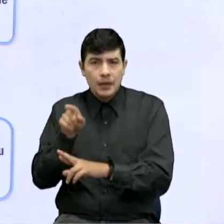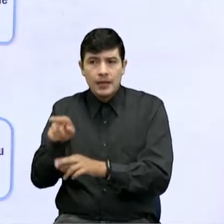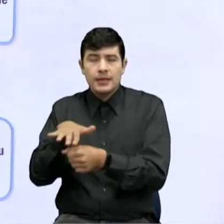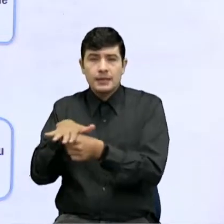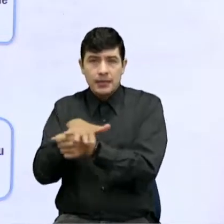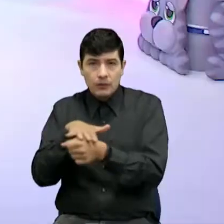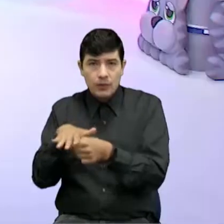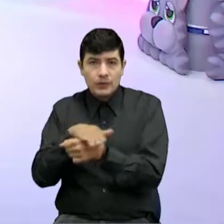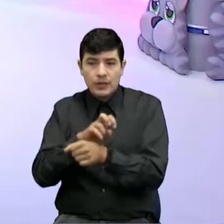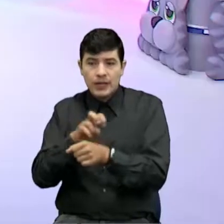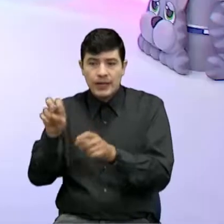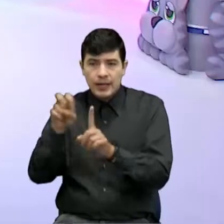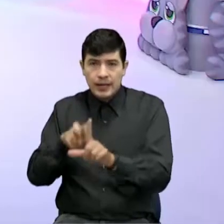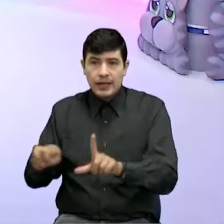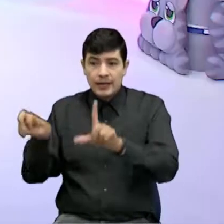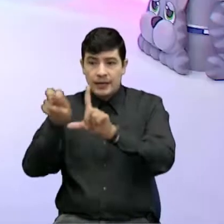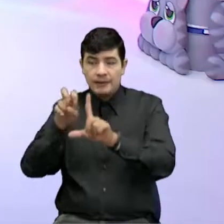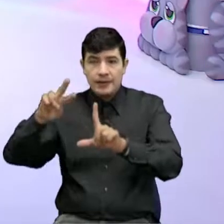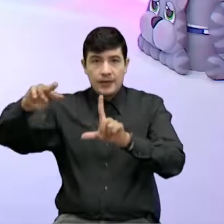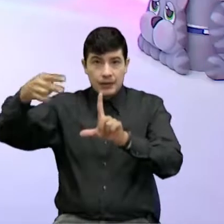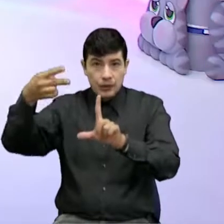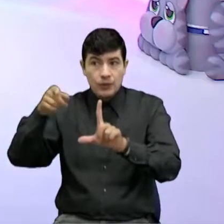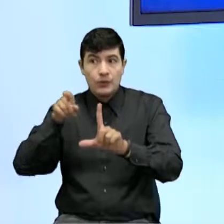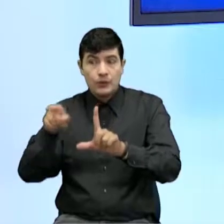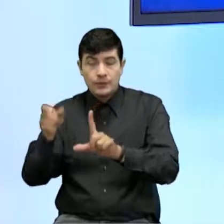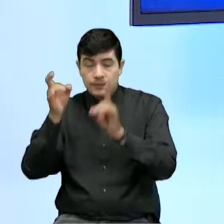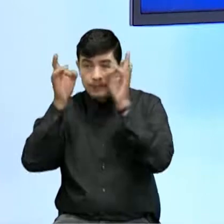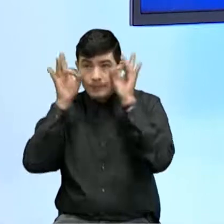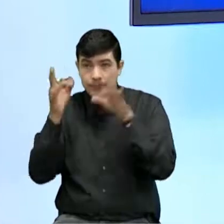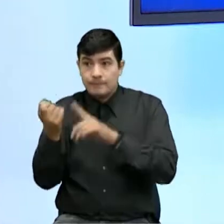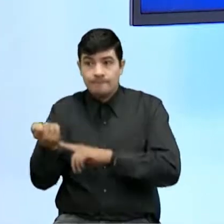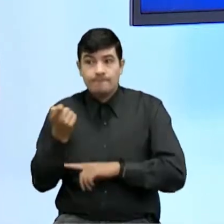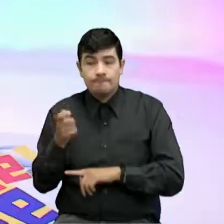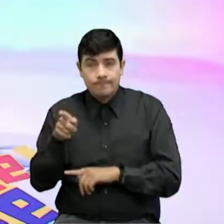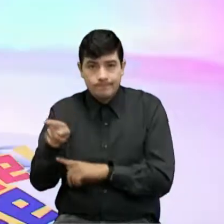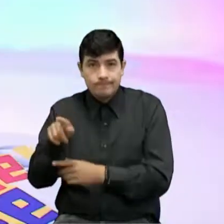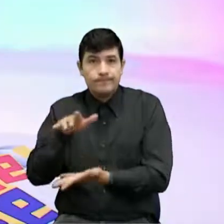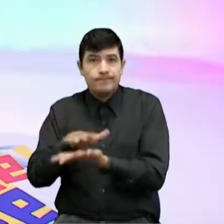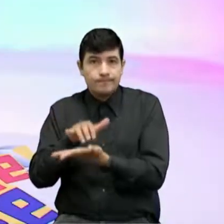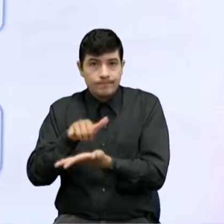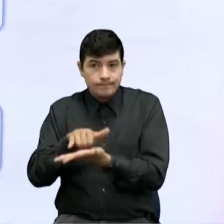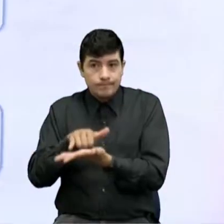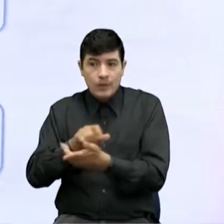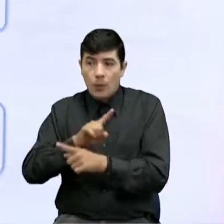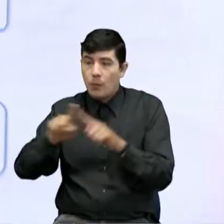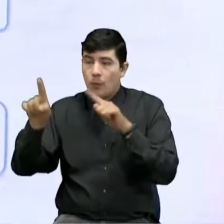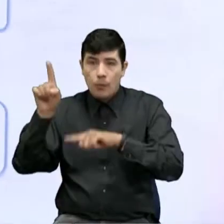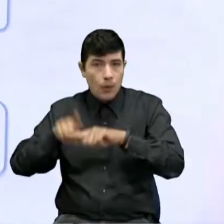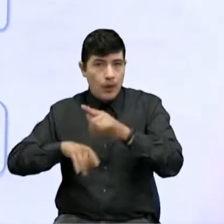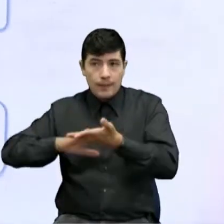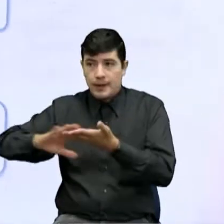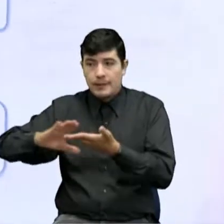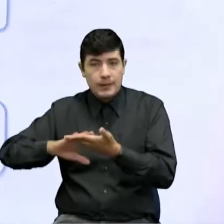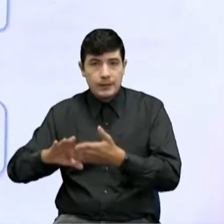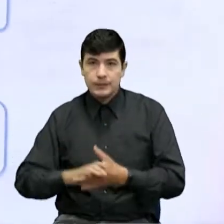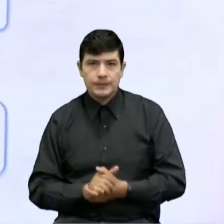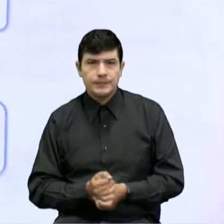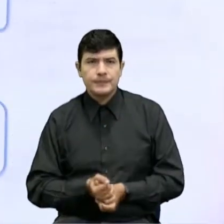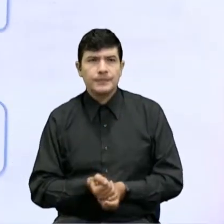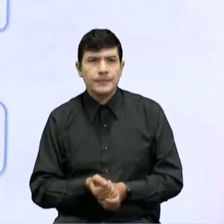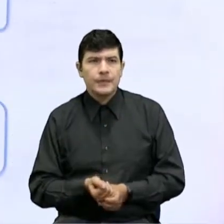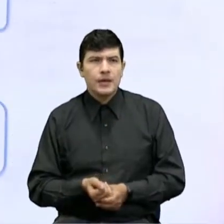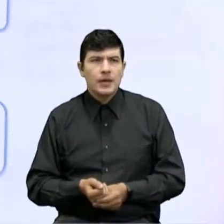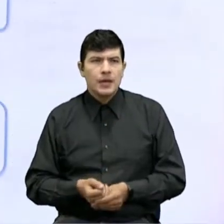situación tipo 2, o sea, es una falta. Es delicado, grande, es delicado, claro. Sí, señor. El acoso verbal es cuando